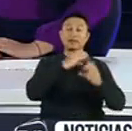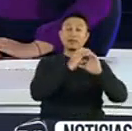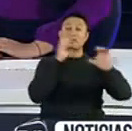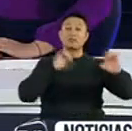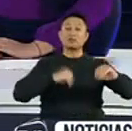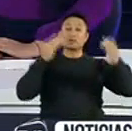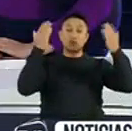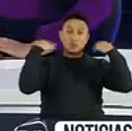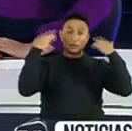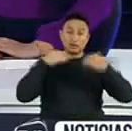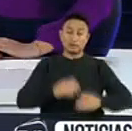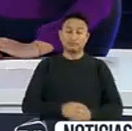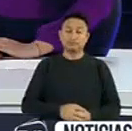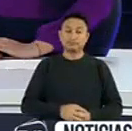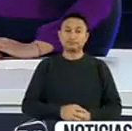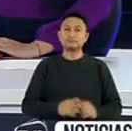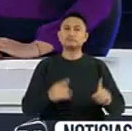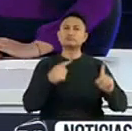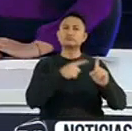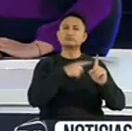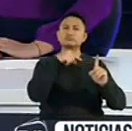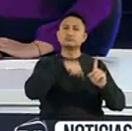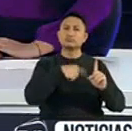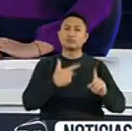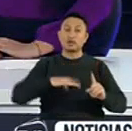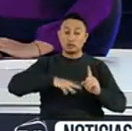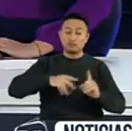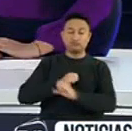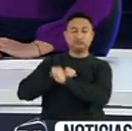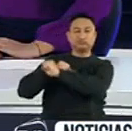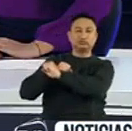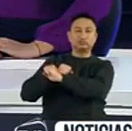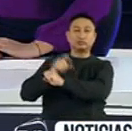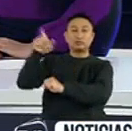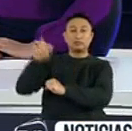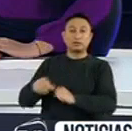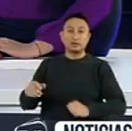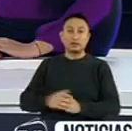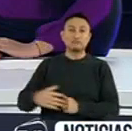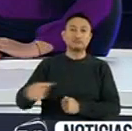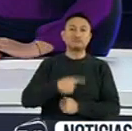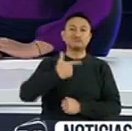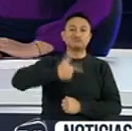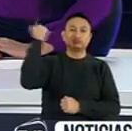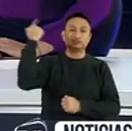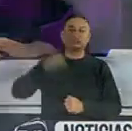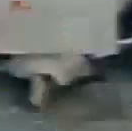hispano en Guayaquil. El ciudadano se resistió al robo y uno de los zampones le disparó.